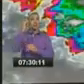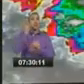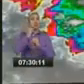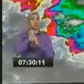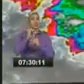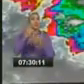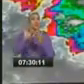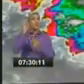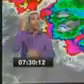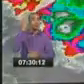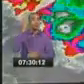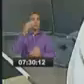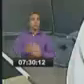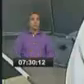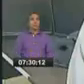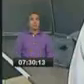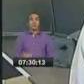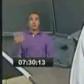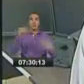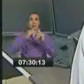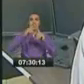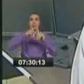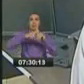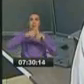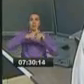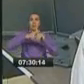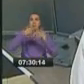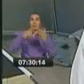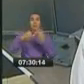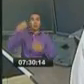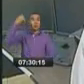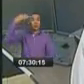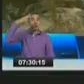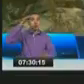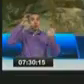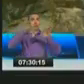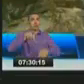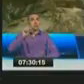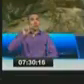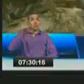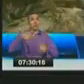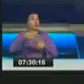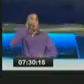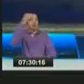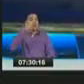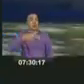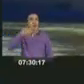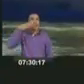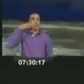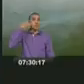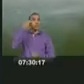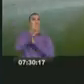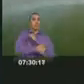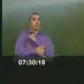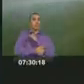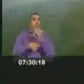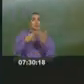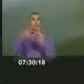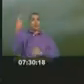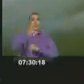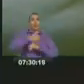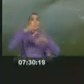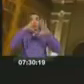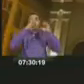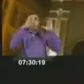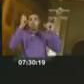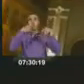de Meteorología e Hidrología. Altas temperaturas tienen previsto escasas precipitaciones. Mientras que en la sierra y Amazonía del país esperan días nublados